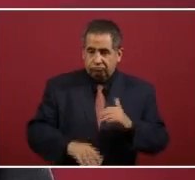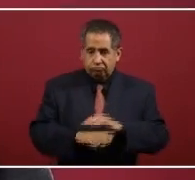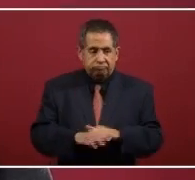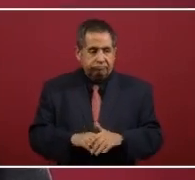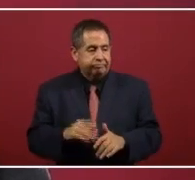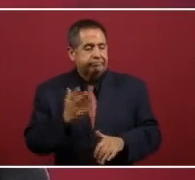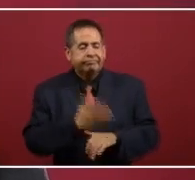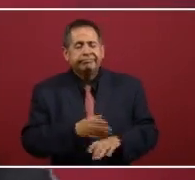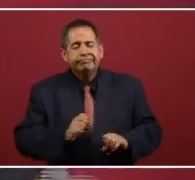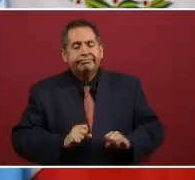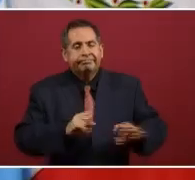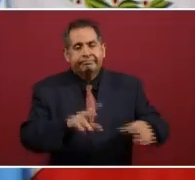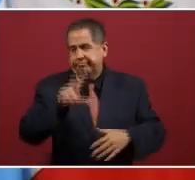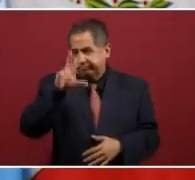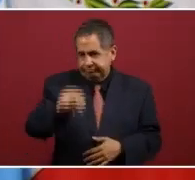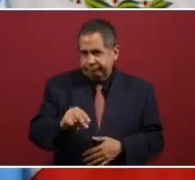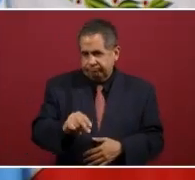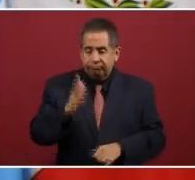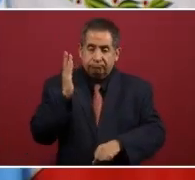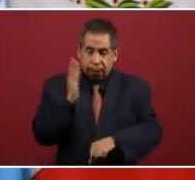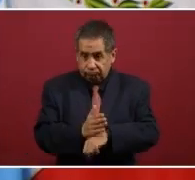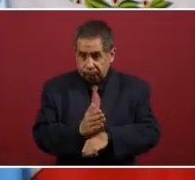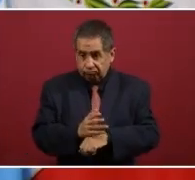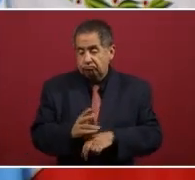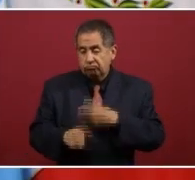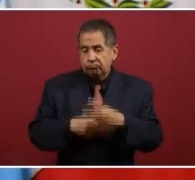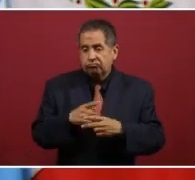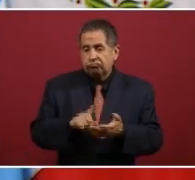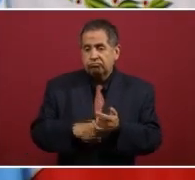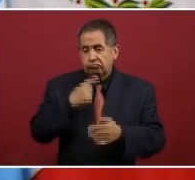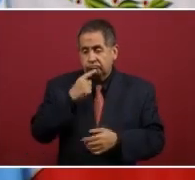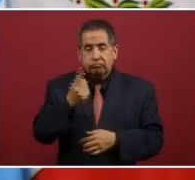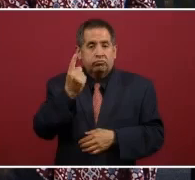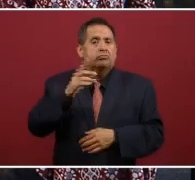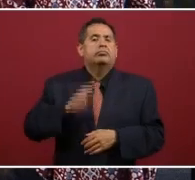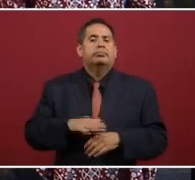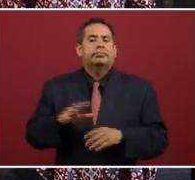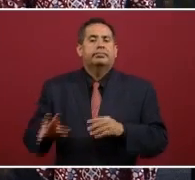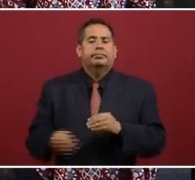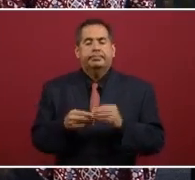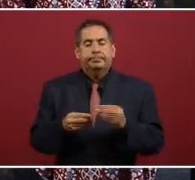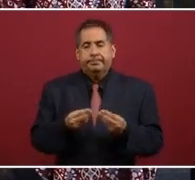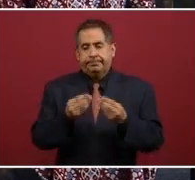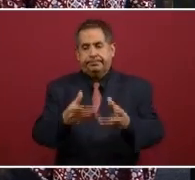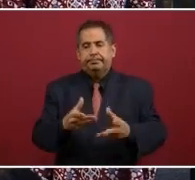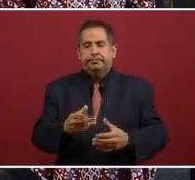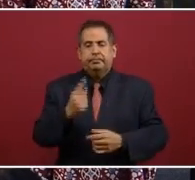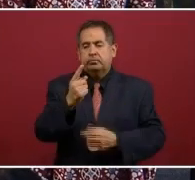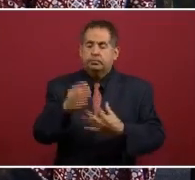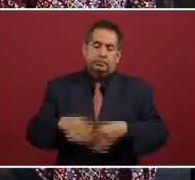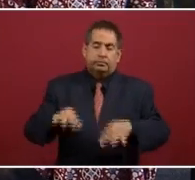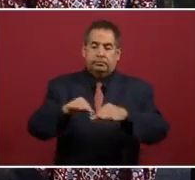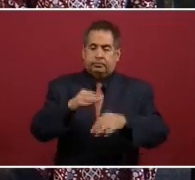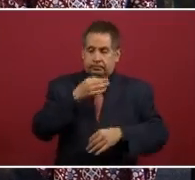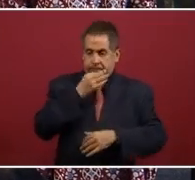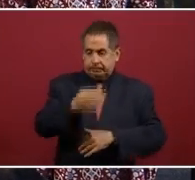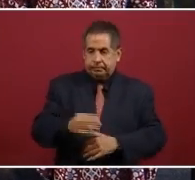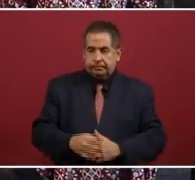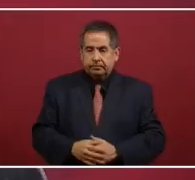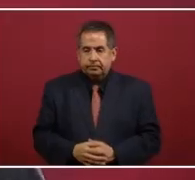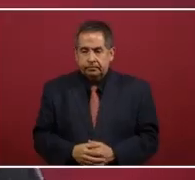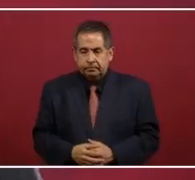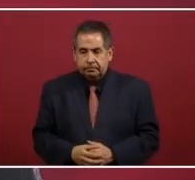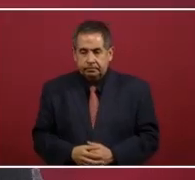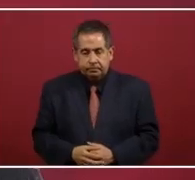impunidad. Eso es lo que puedo comentar. Solo agrego algo que es importante.